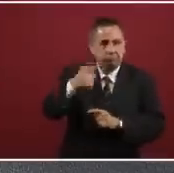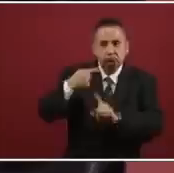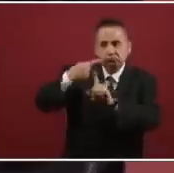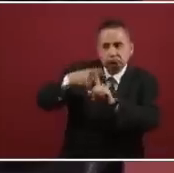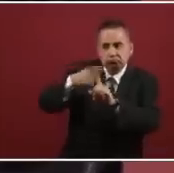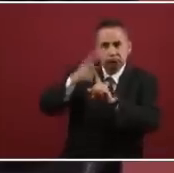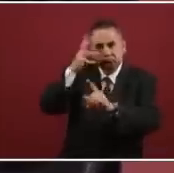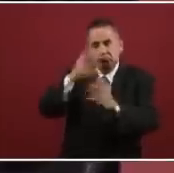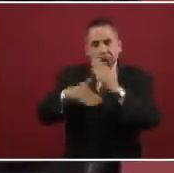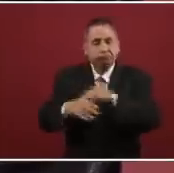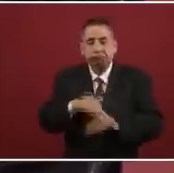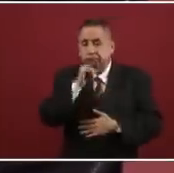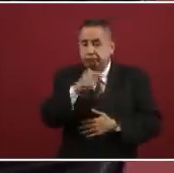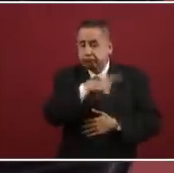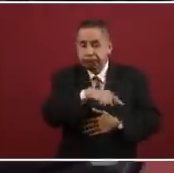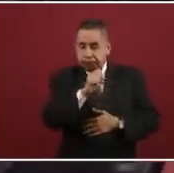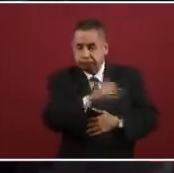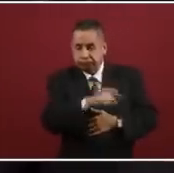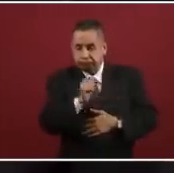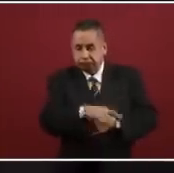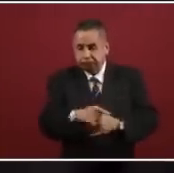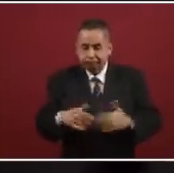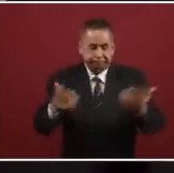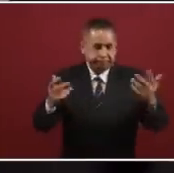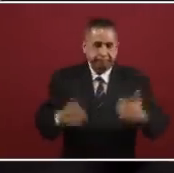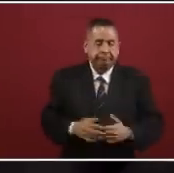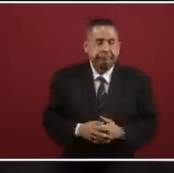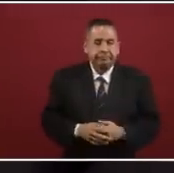a crecimiento económico. Entonces,